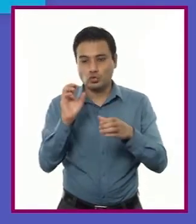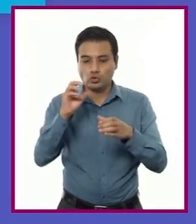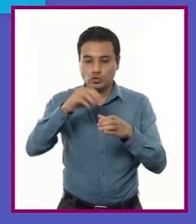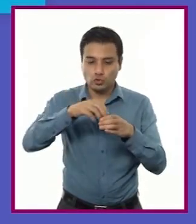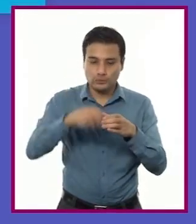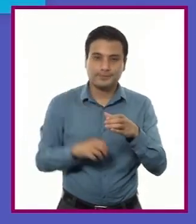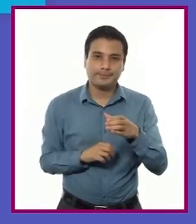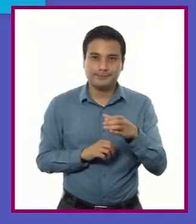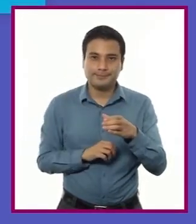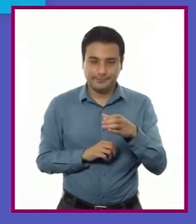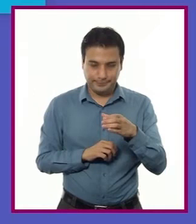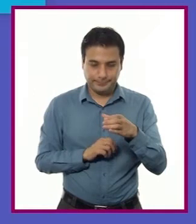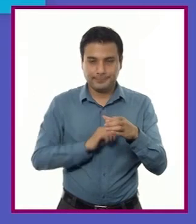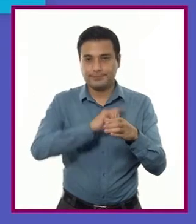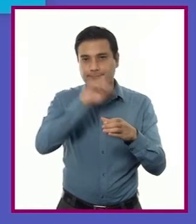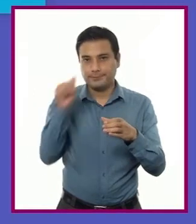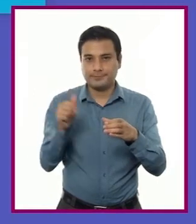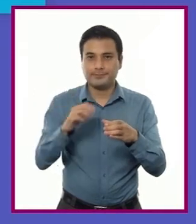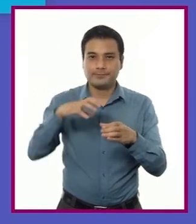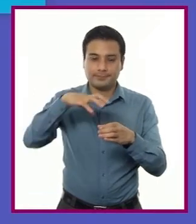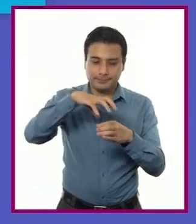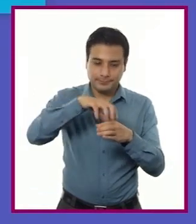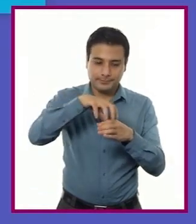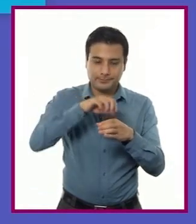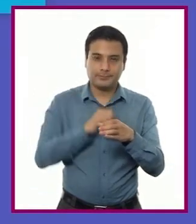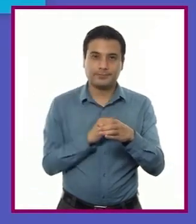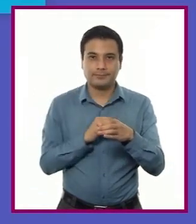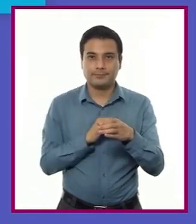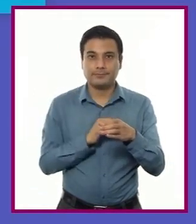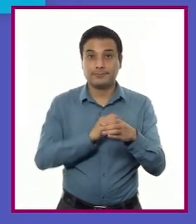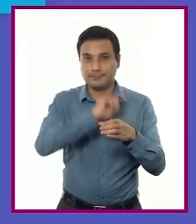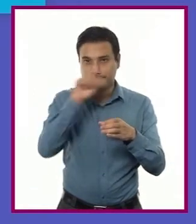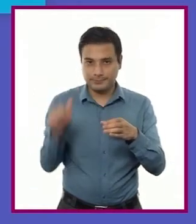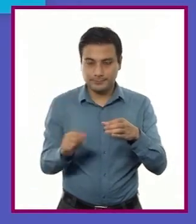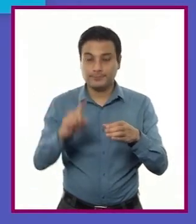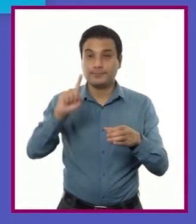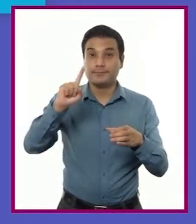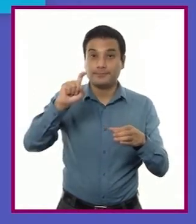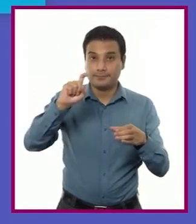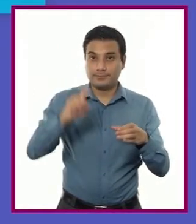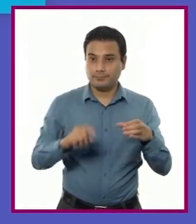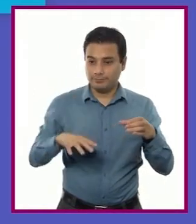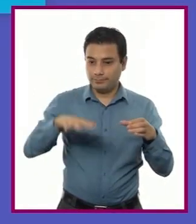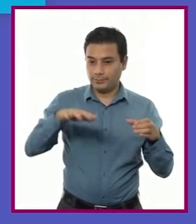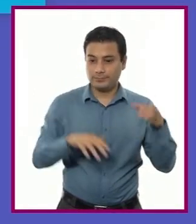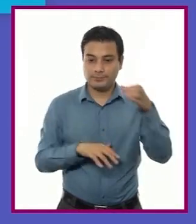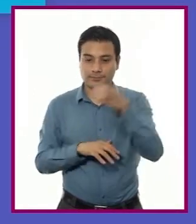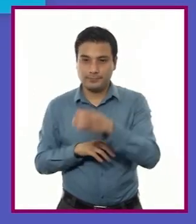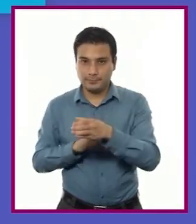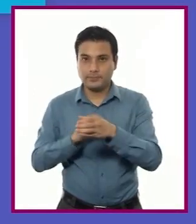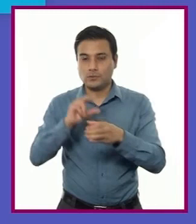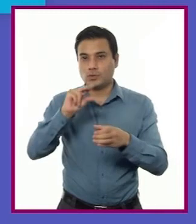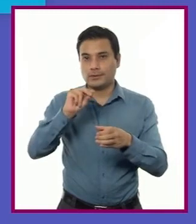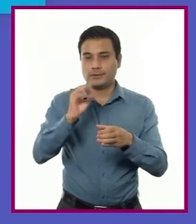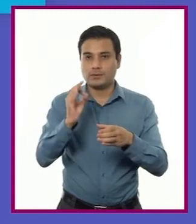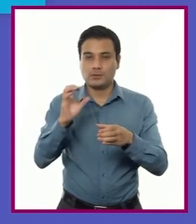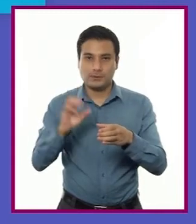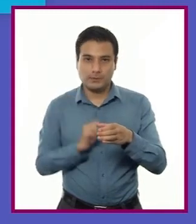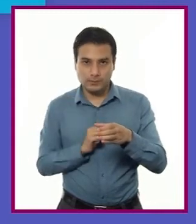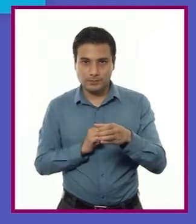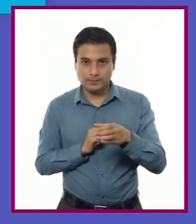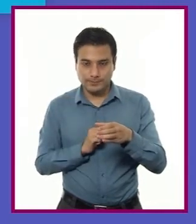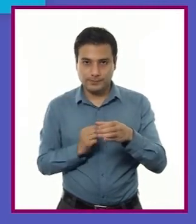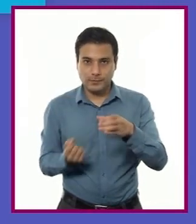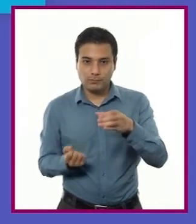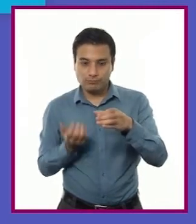naftalina y a continuación tapamos el frasco. Lo pusimos a baño María hasta alcanzar unos 80 grados centígrados. Y